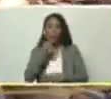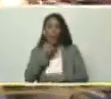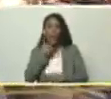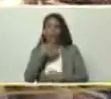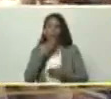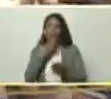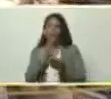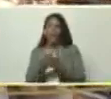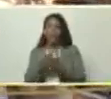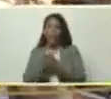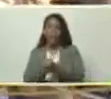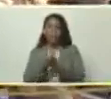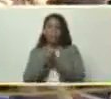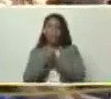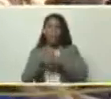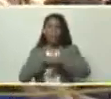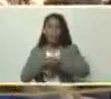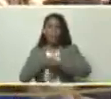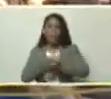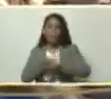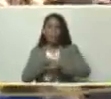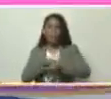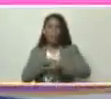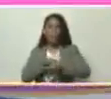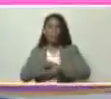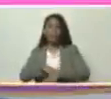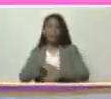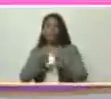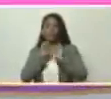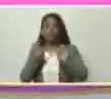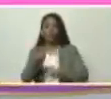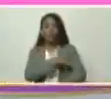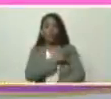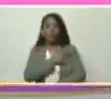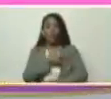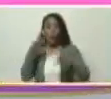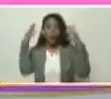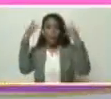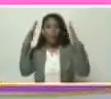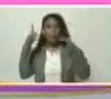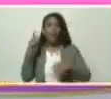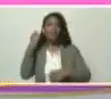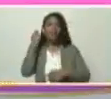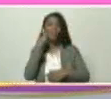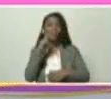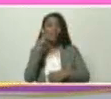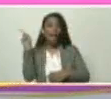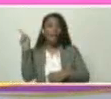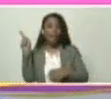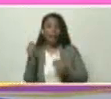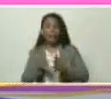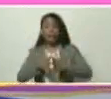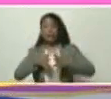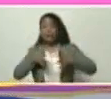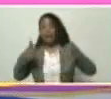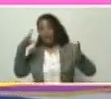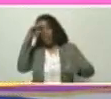gracias, sí, compañera ministra Tibisay Lucena. Vamos a dar un aplauso a Tibisay. Tremendo trabajo,